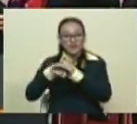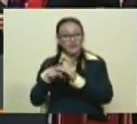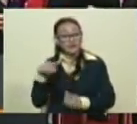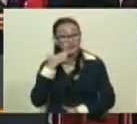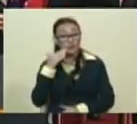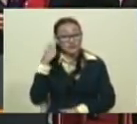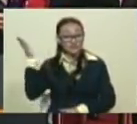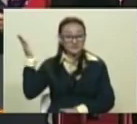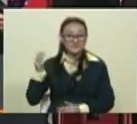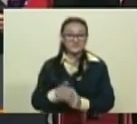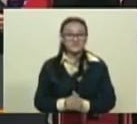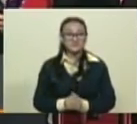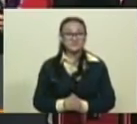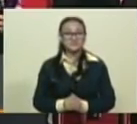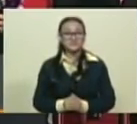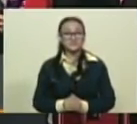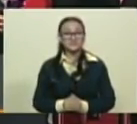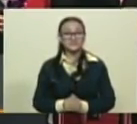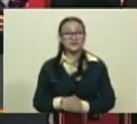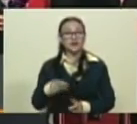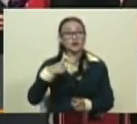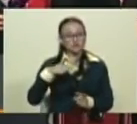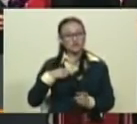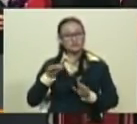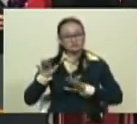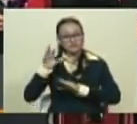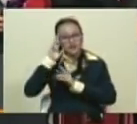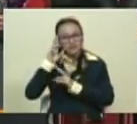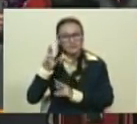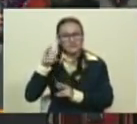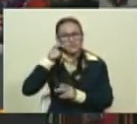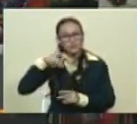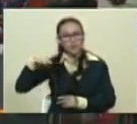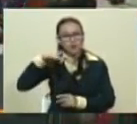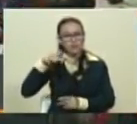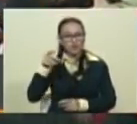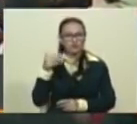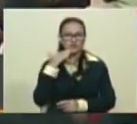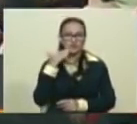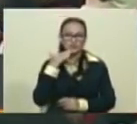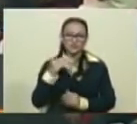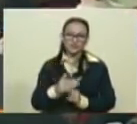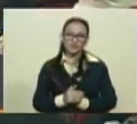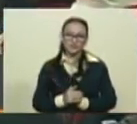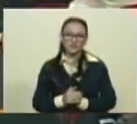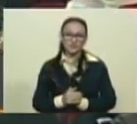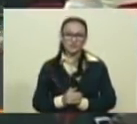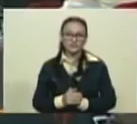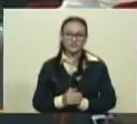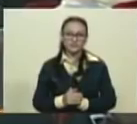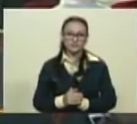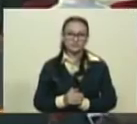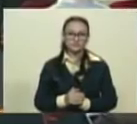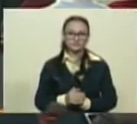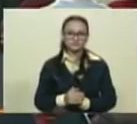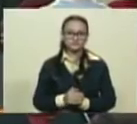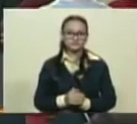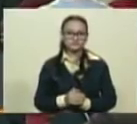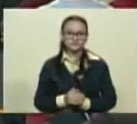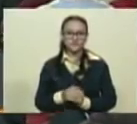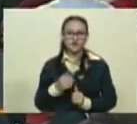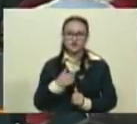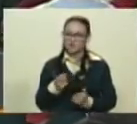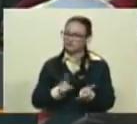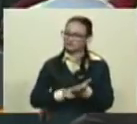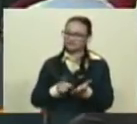Unidos. Porque nosotros apreciamos, respetamos al pueblo de los Estados Unidos. Y tenemos, pudiéramos decir, yo lo